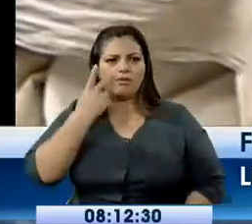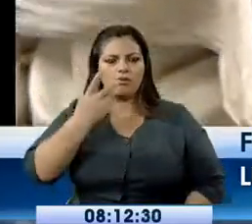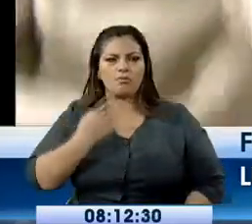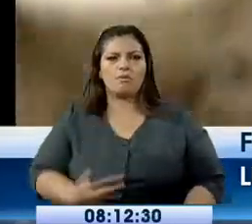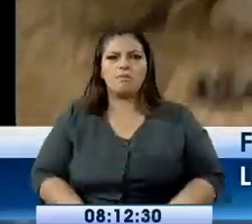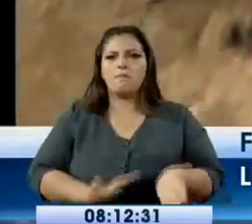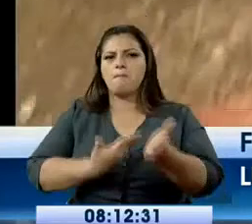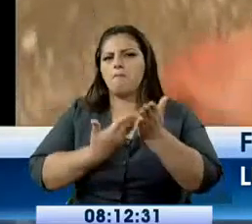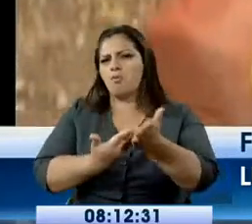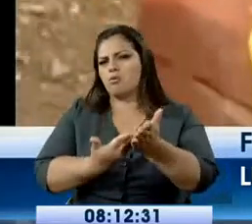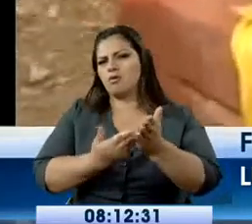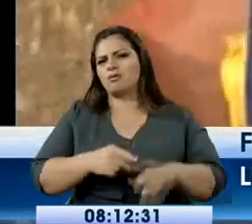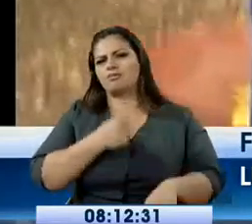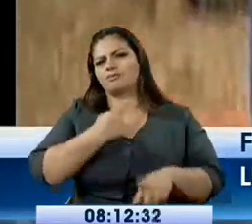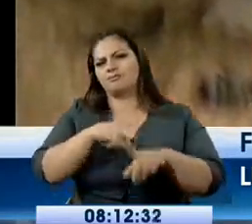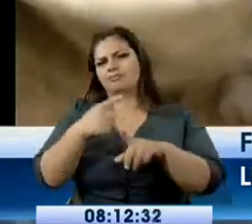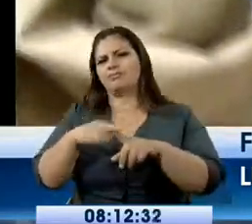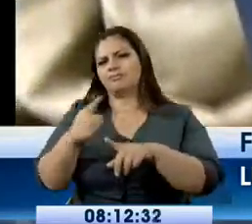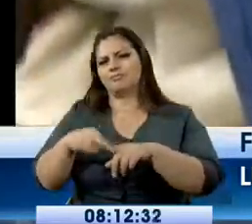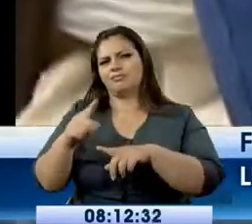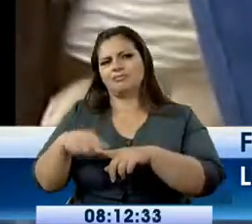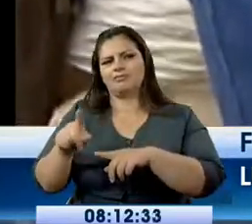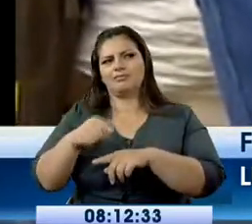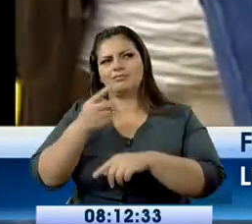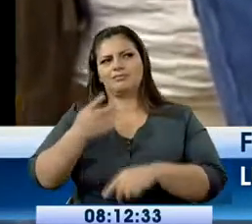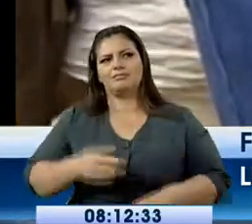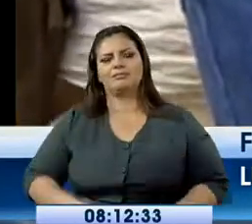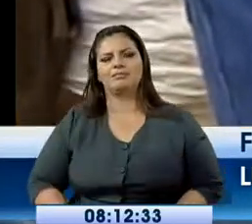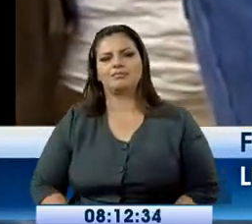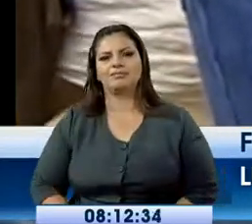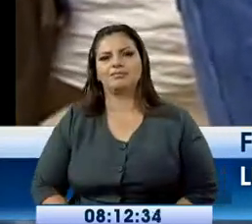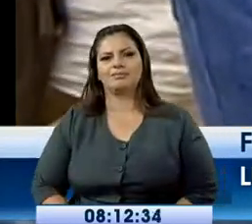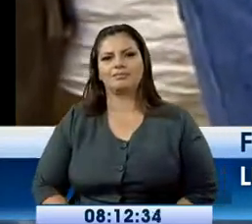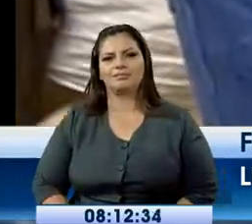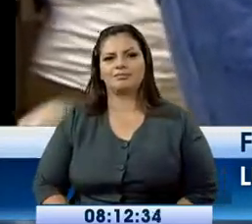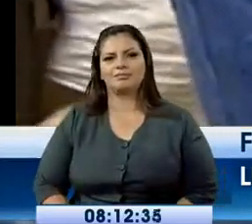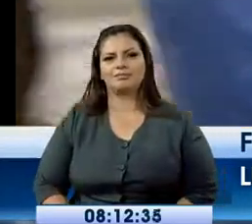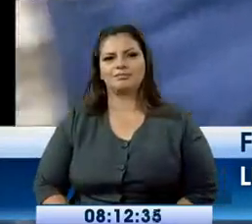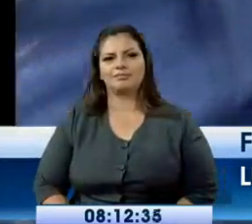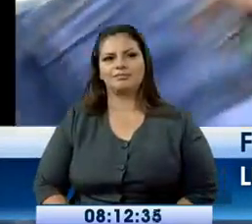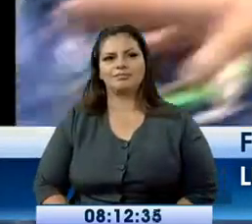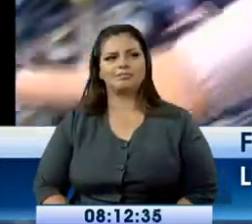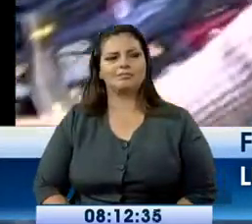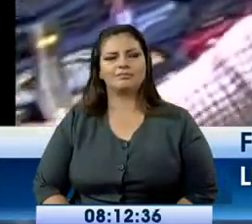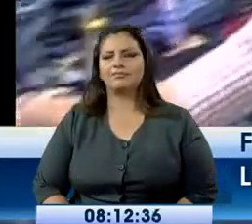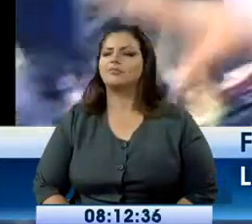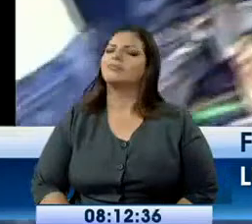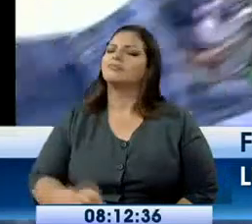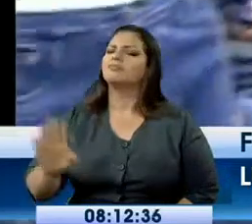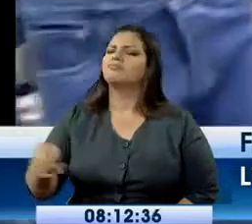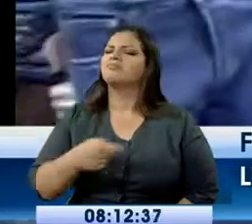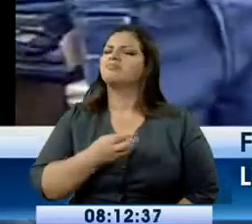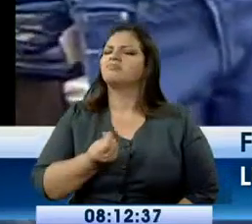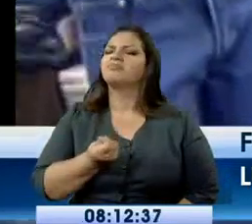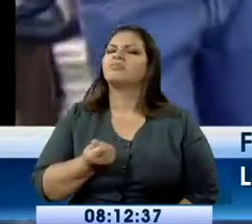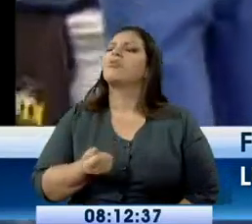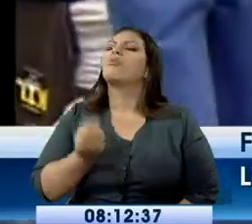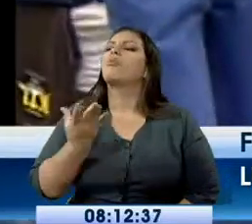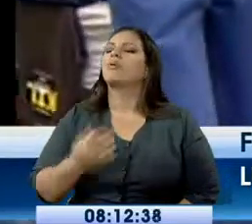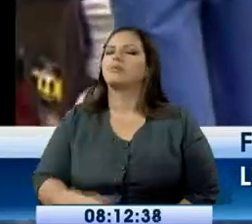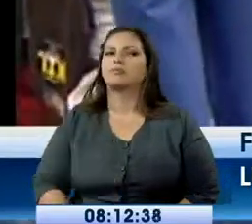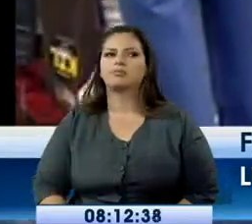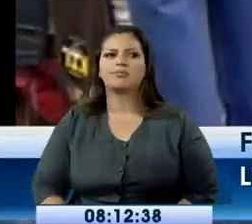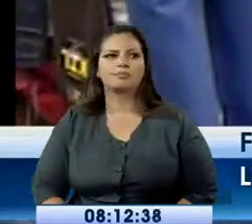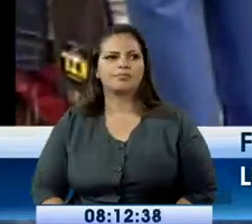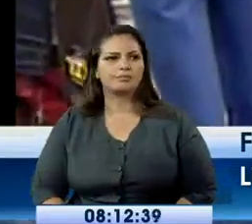nuestras, que son de cada uno de nuestros compañeros. Todos intentamos. Por ejemplo, un jean así, más o menos, ¿qué precio tiene para un caballero? Para un